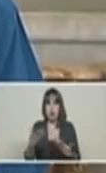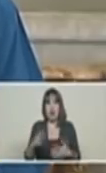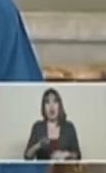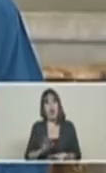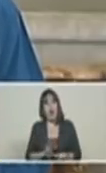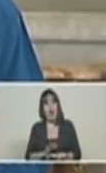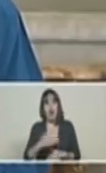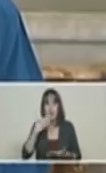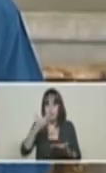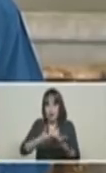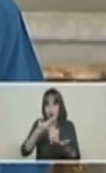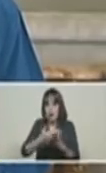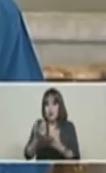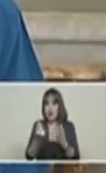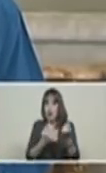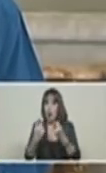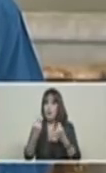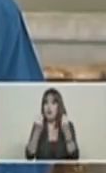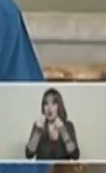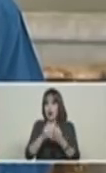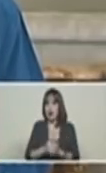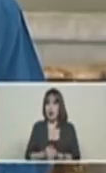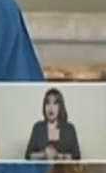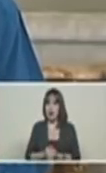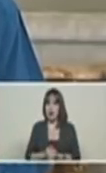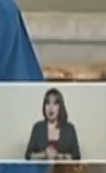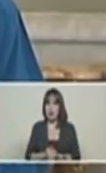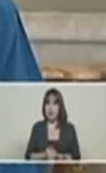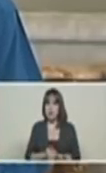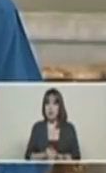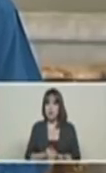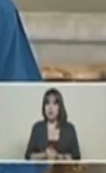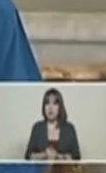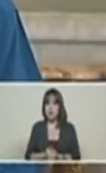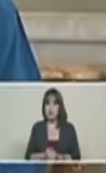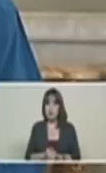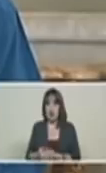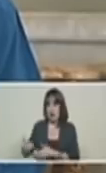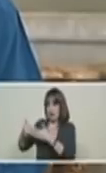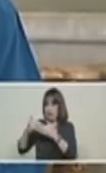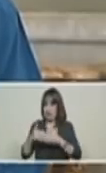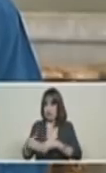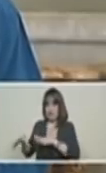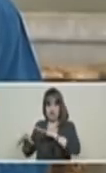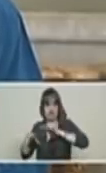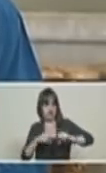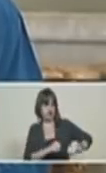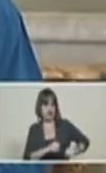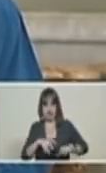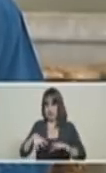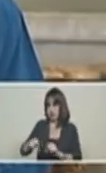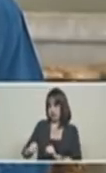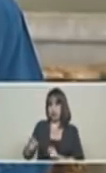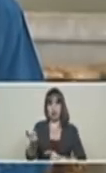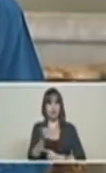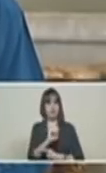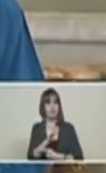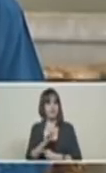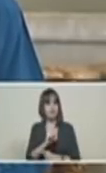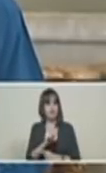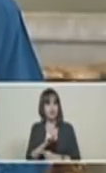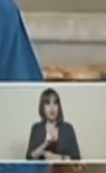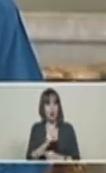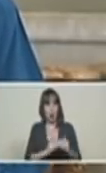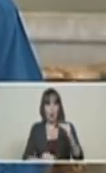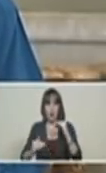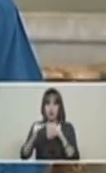el crecimiento económico. El neoliberalismo propicia algo que llaman crecimiento económico, que es el